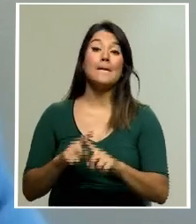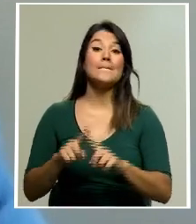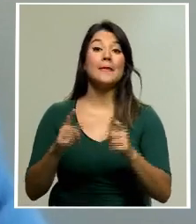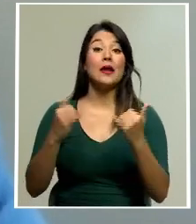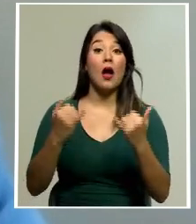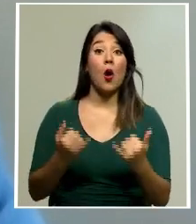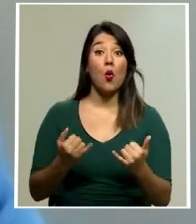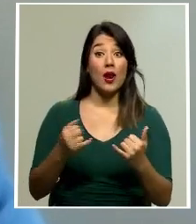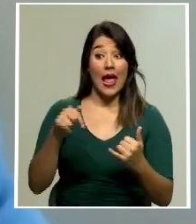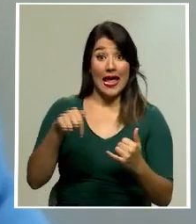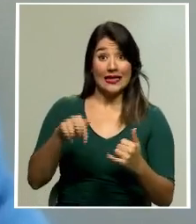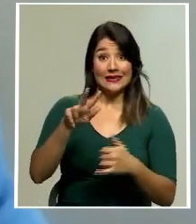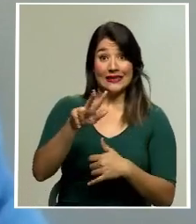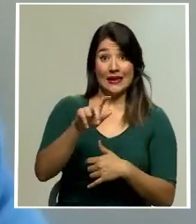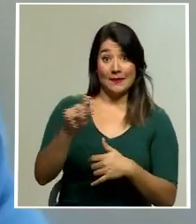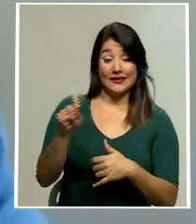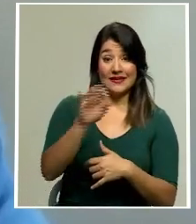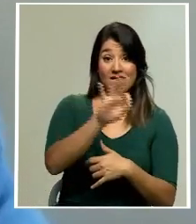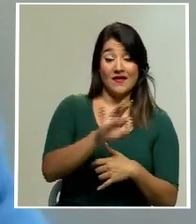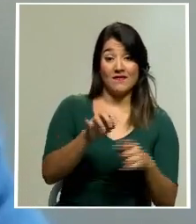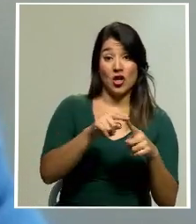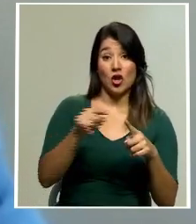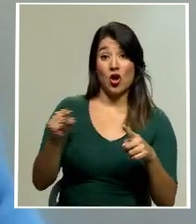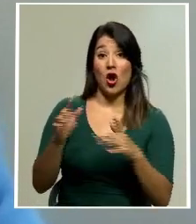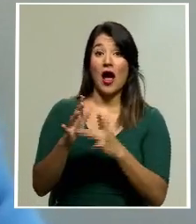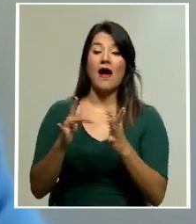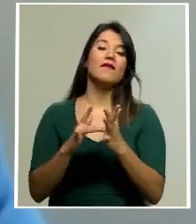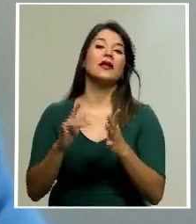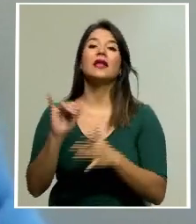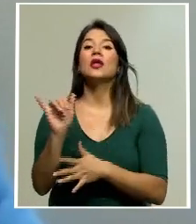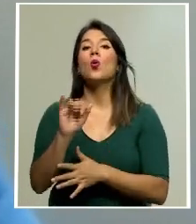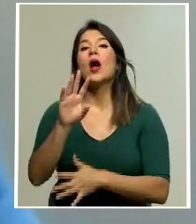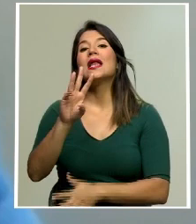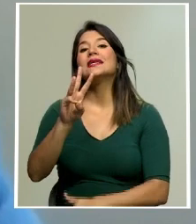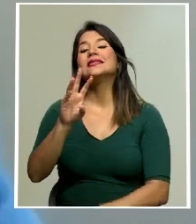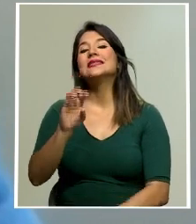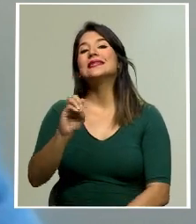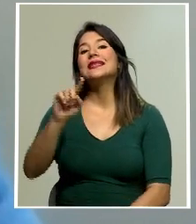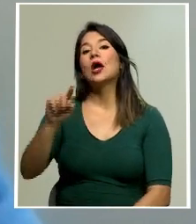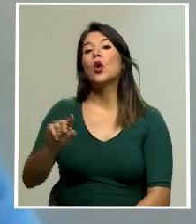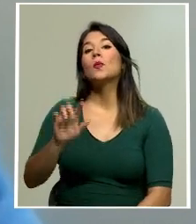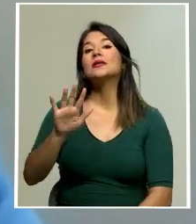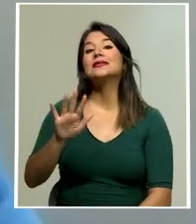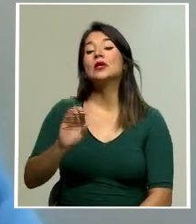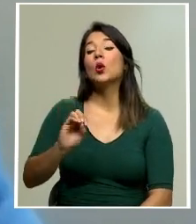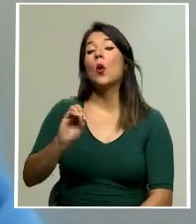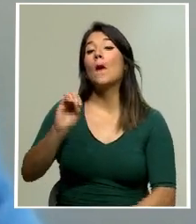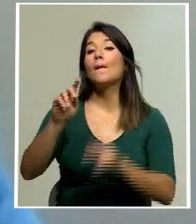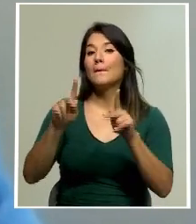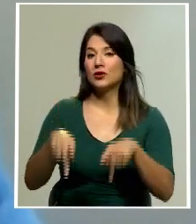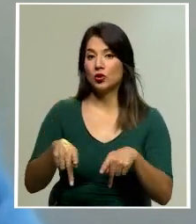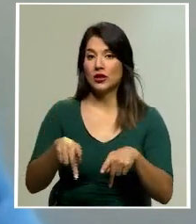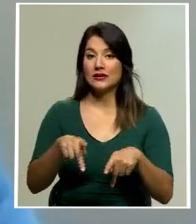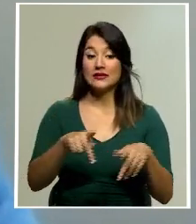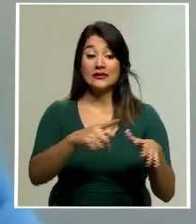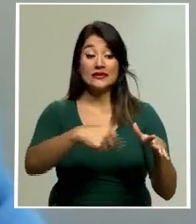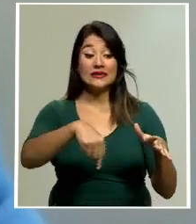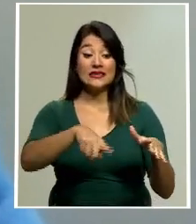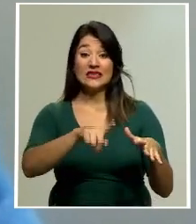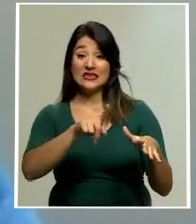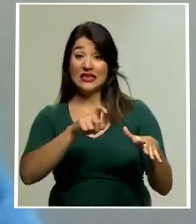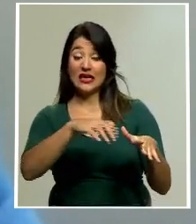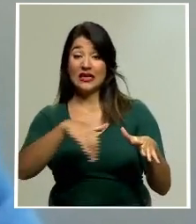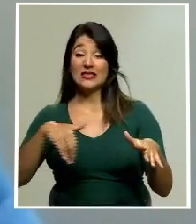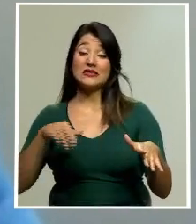para este trimestre, también son 60.5 personas, es decir, de 60 a 61 personas